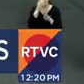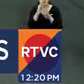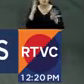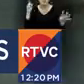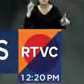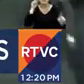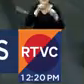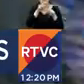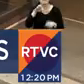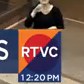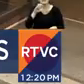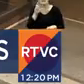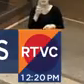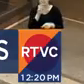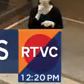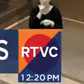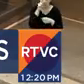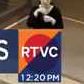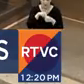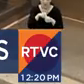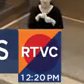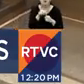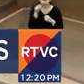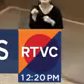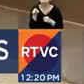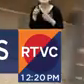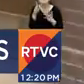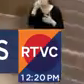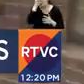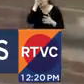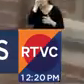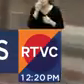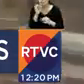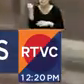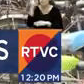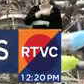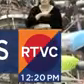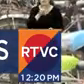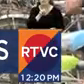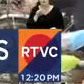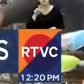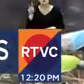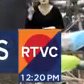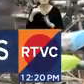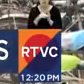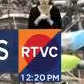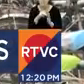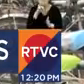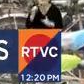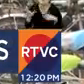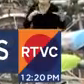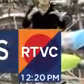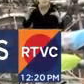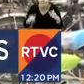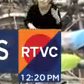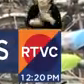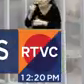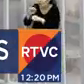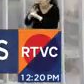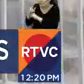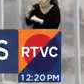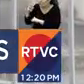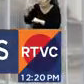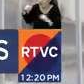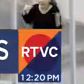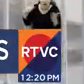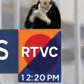alargan a medida que el país supera los 112.000 contagios en 24 horas, su cifra más alta desde el inicio de la pandemia. Y